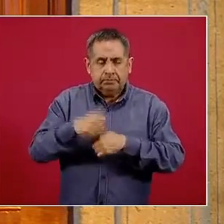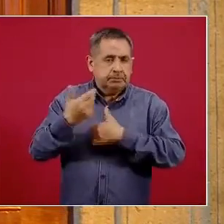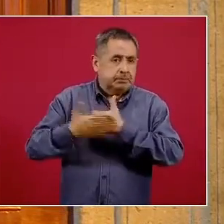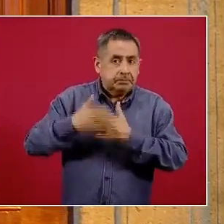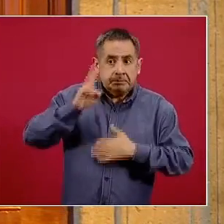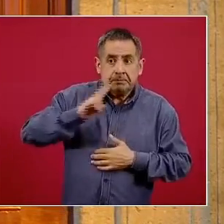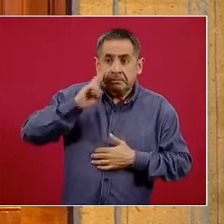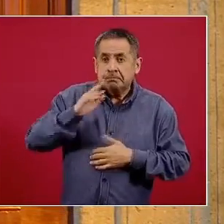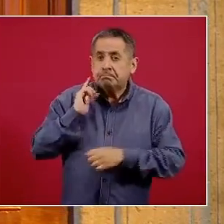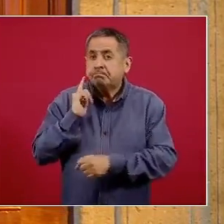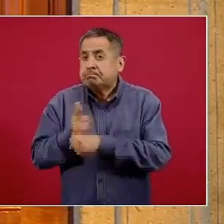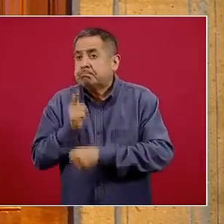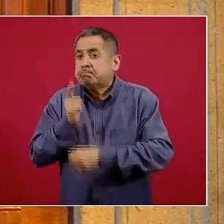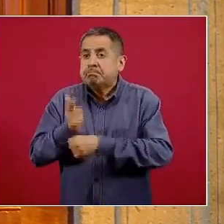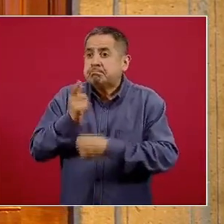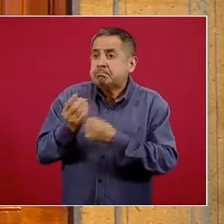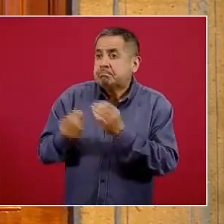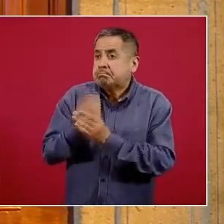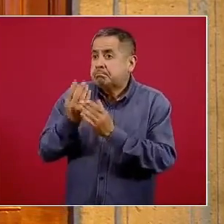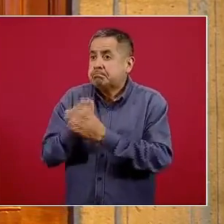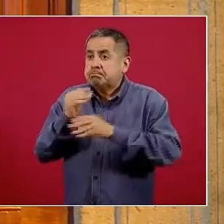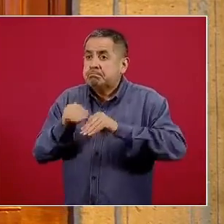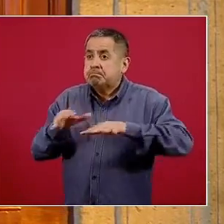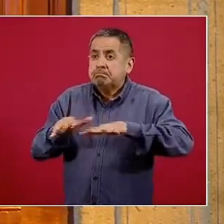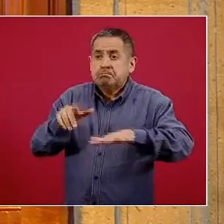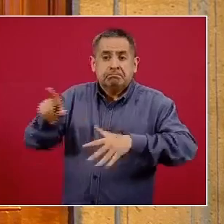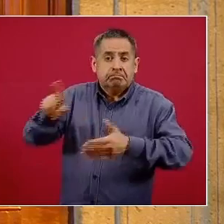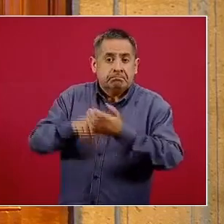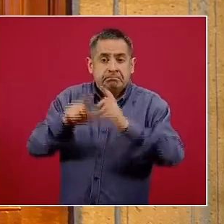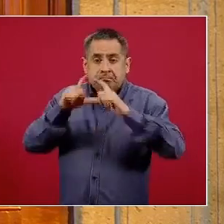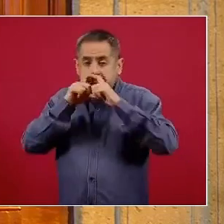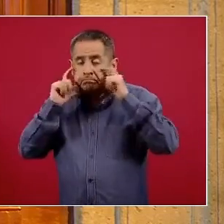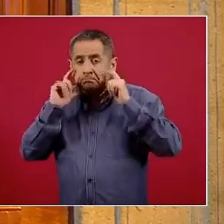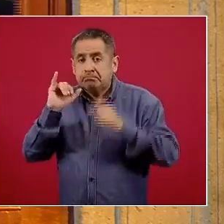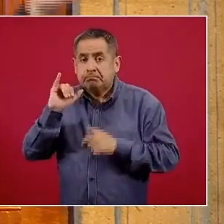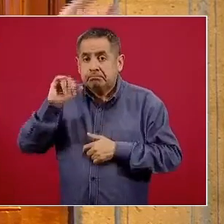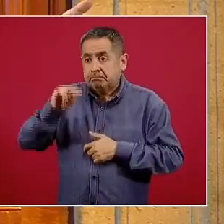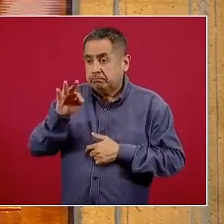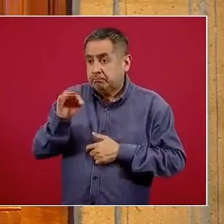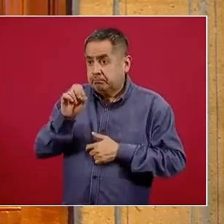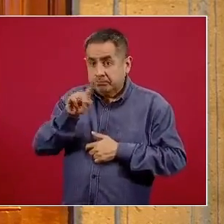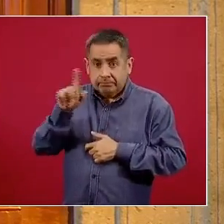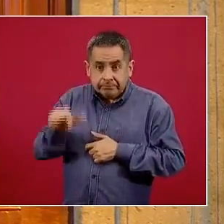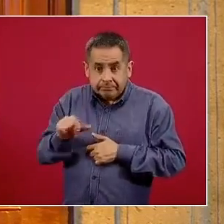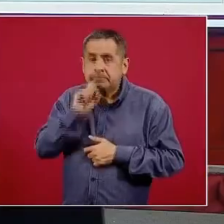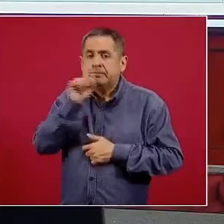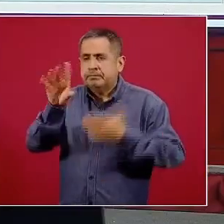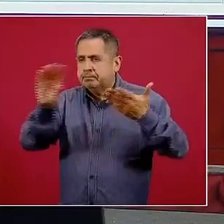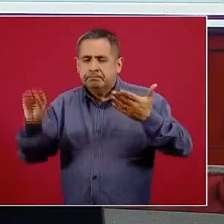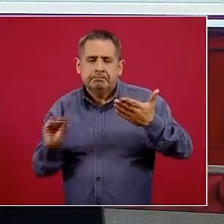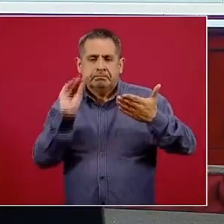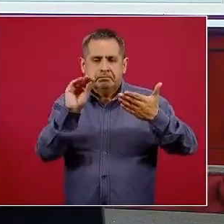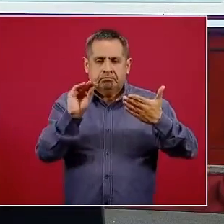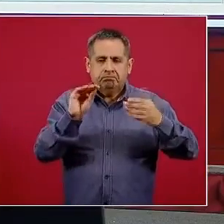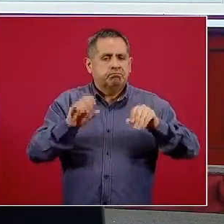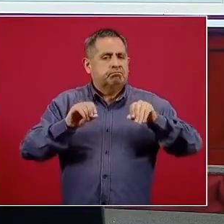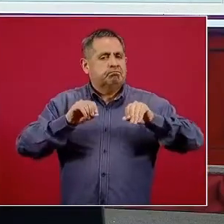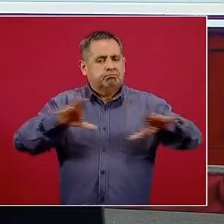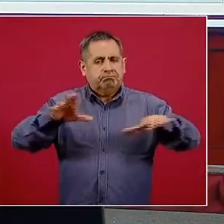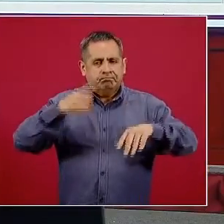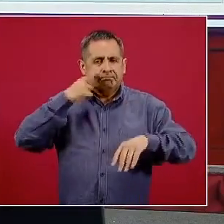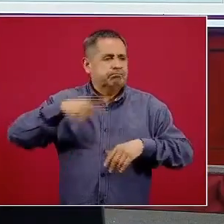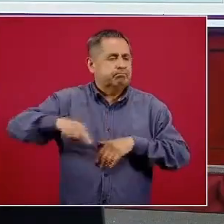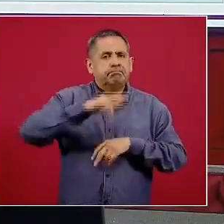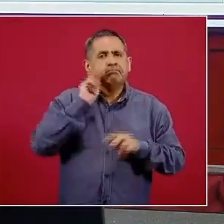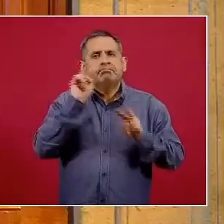que vayamos identificando circulación y afectación por influenza, vamos a estar también integrando a la información que se presente en